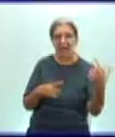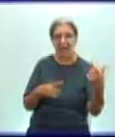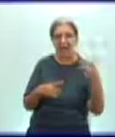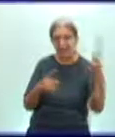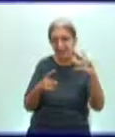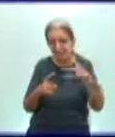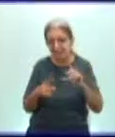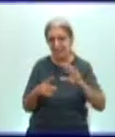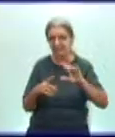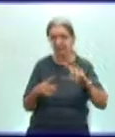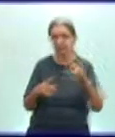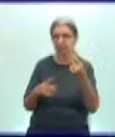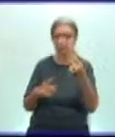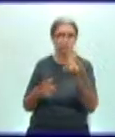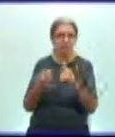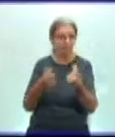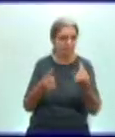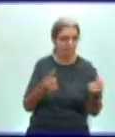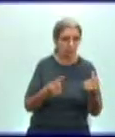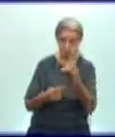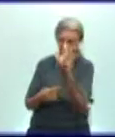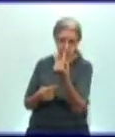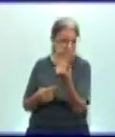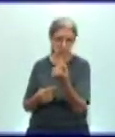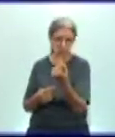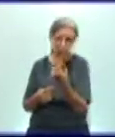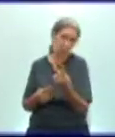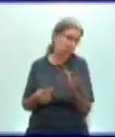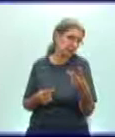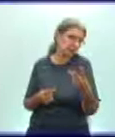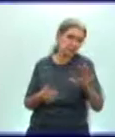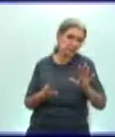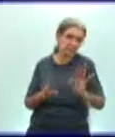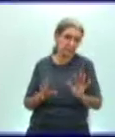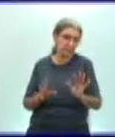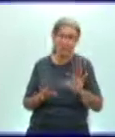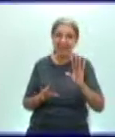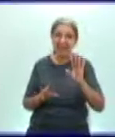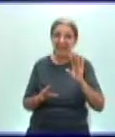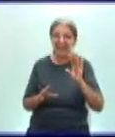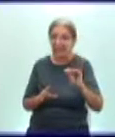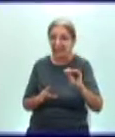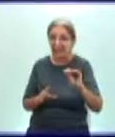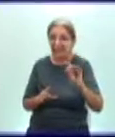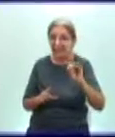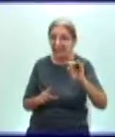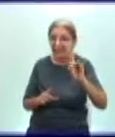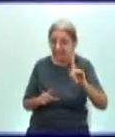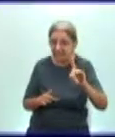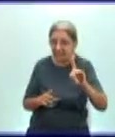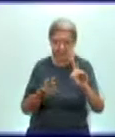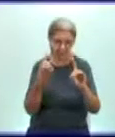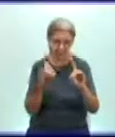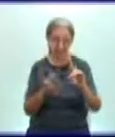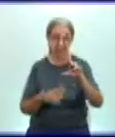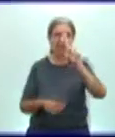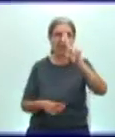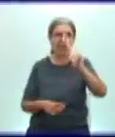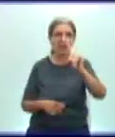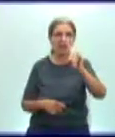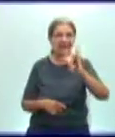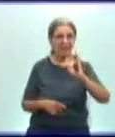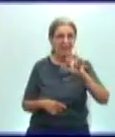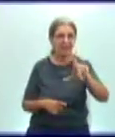Fíjese, el pronombre les que acompaña la primera forma verbal. Es decir, dilucidando el